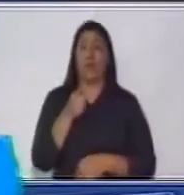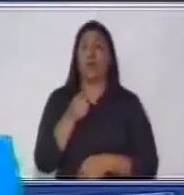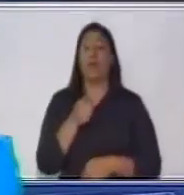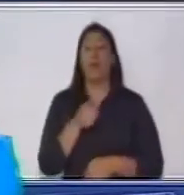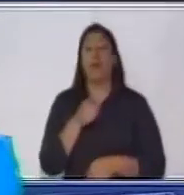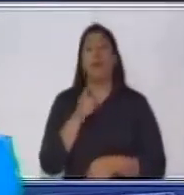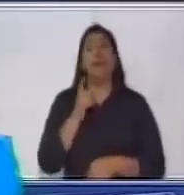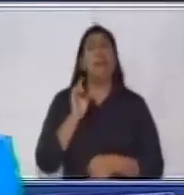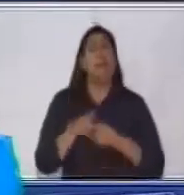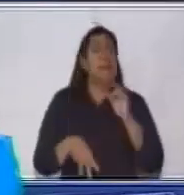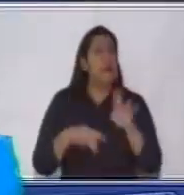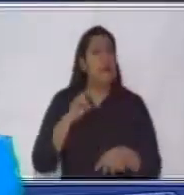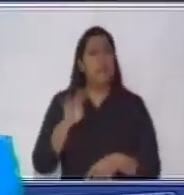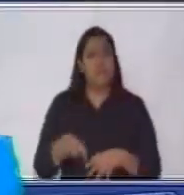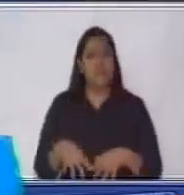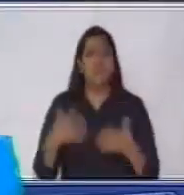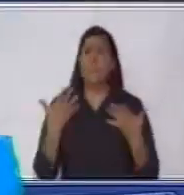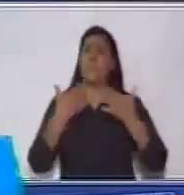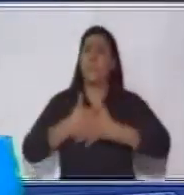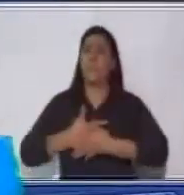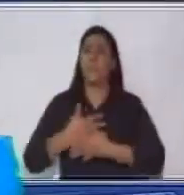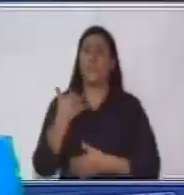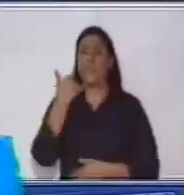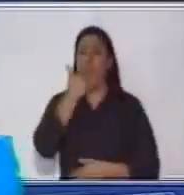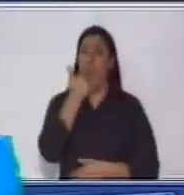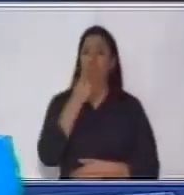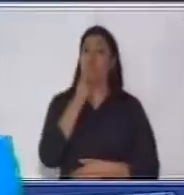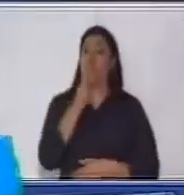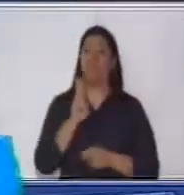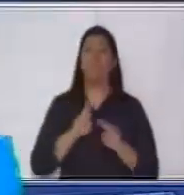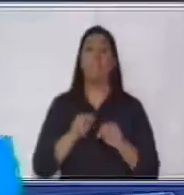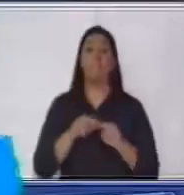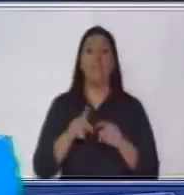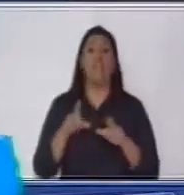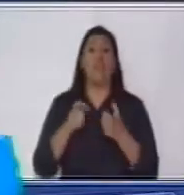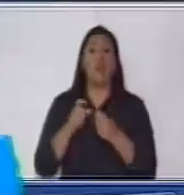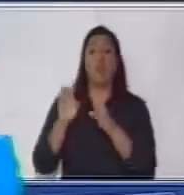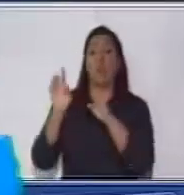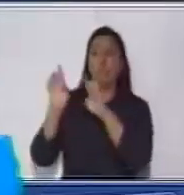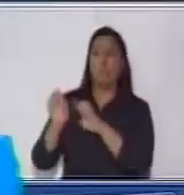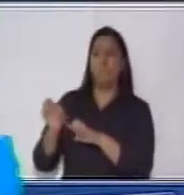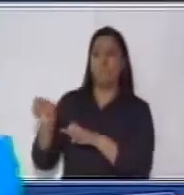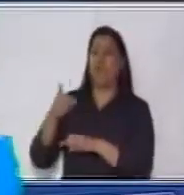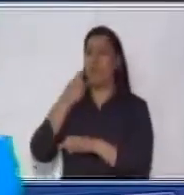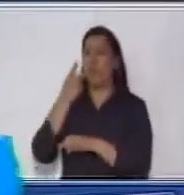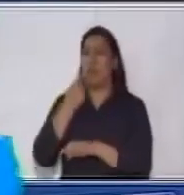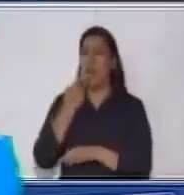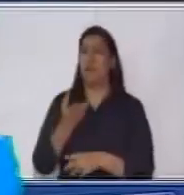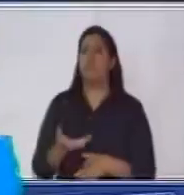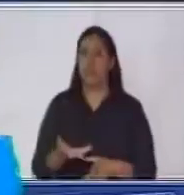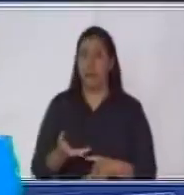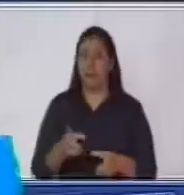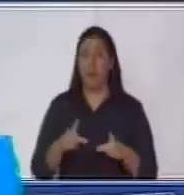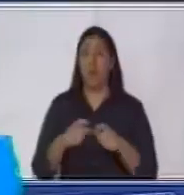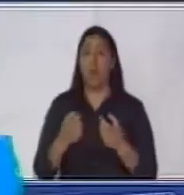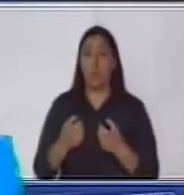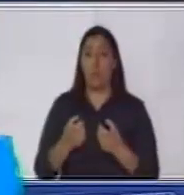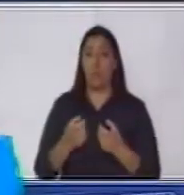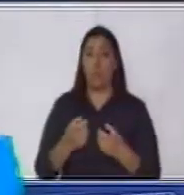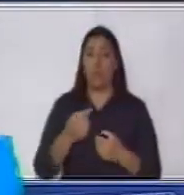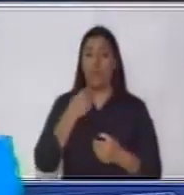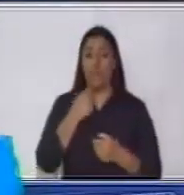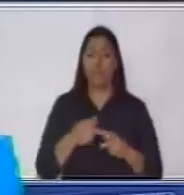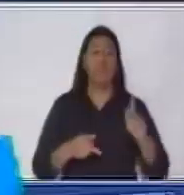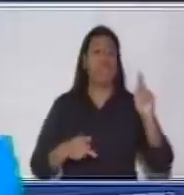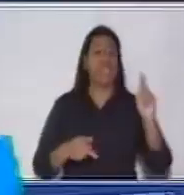da, es como lo pronunciamos. Te mostré que cuando es la elle, pronunciamos ya,